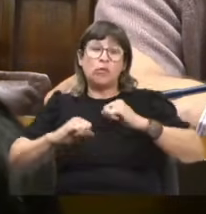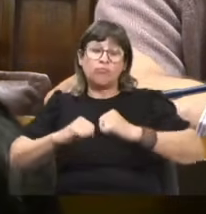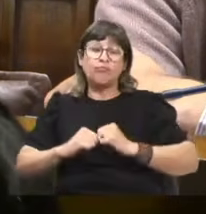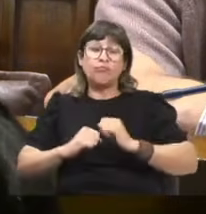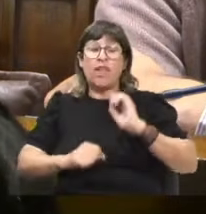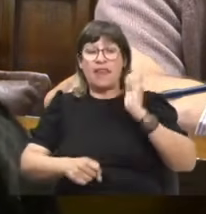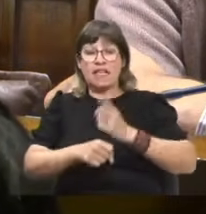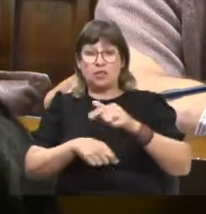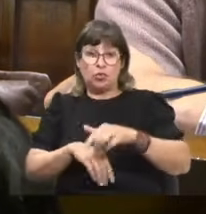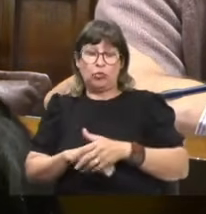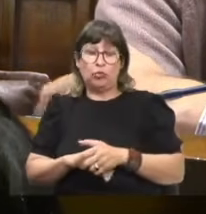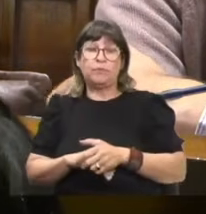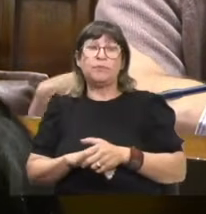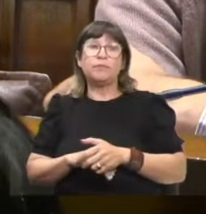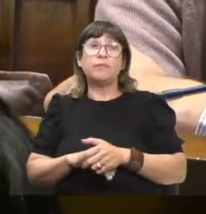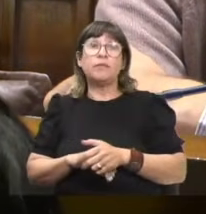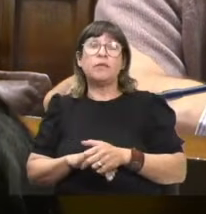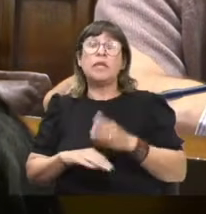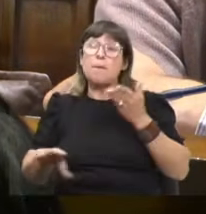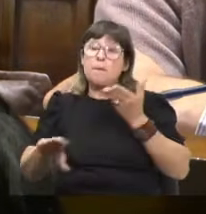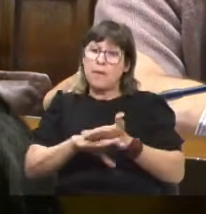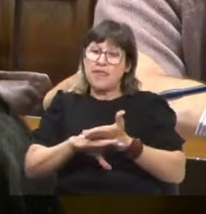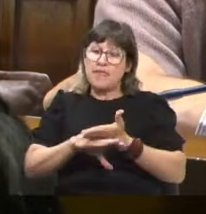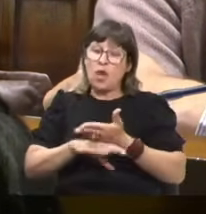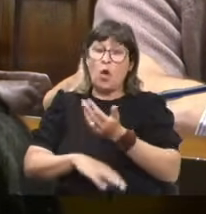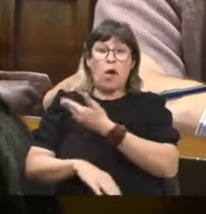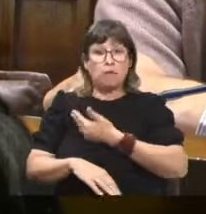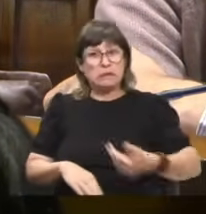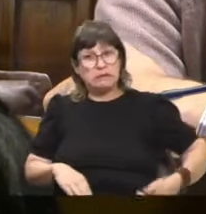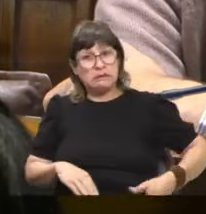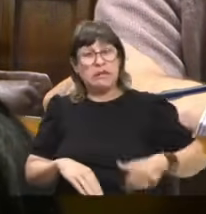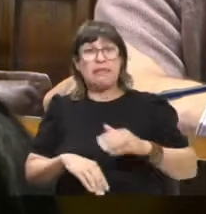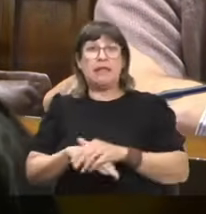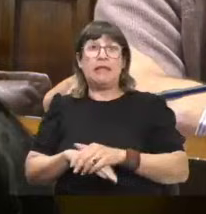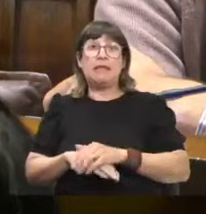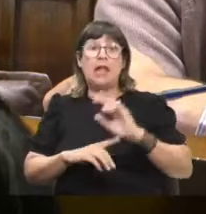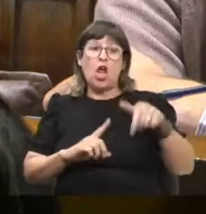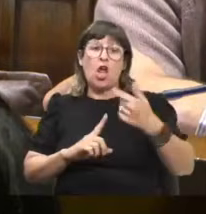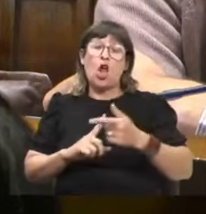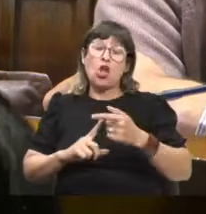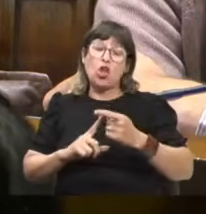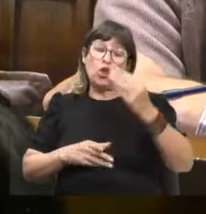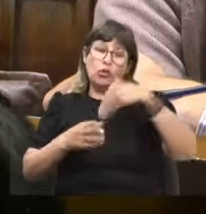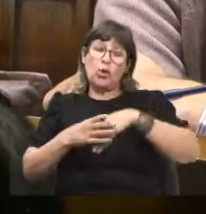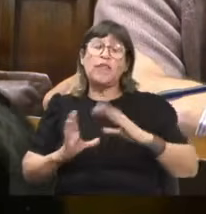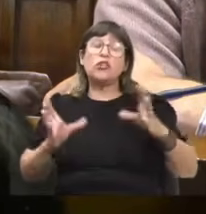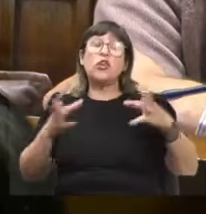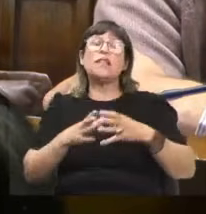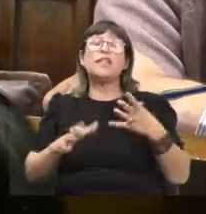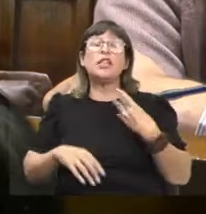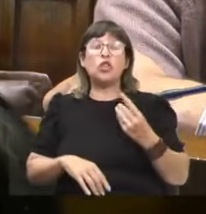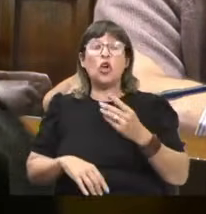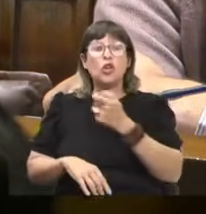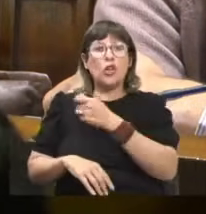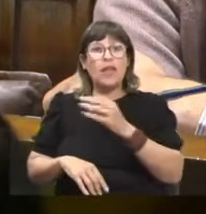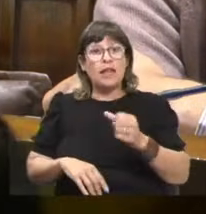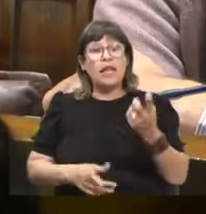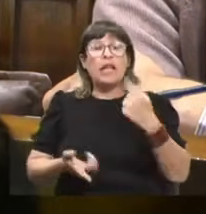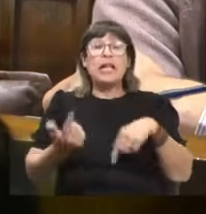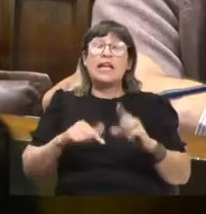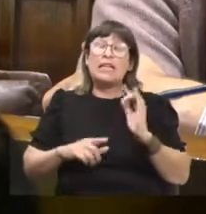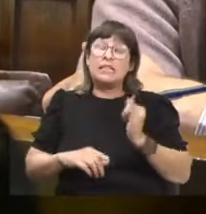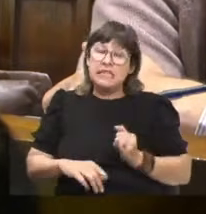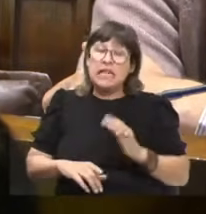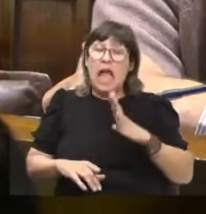resolución, y exhortó al presidente y demás miembros del directorio de ACE que en caso de duda